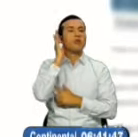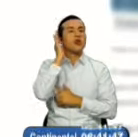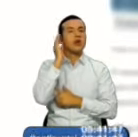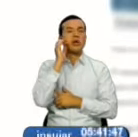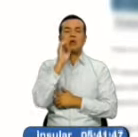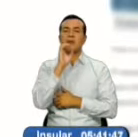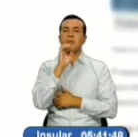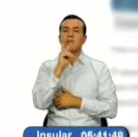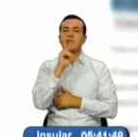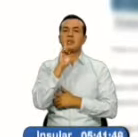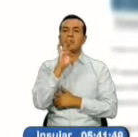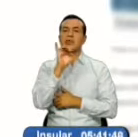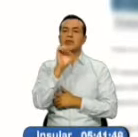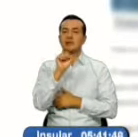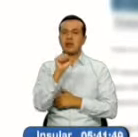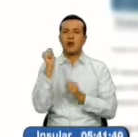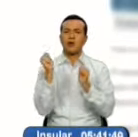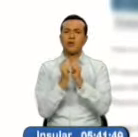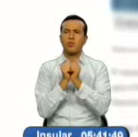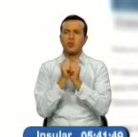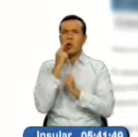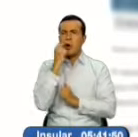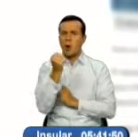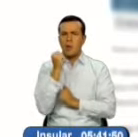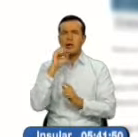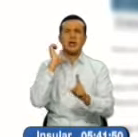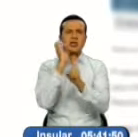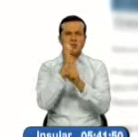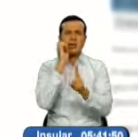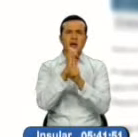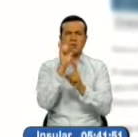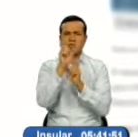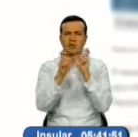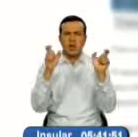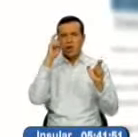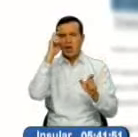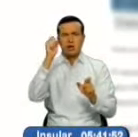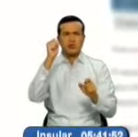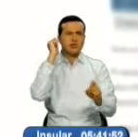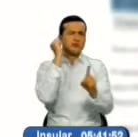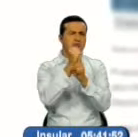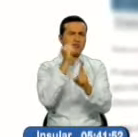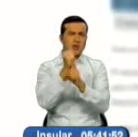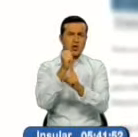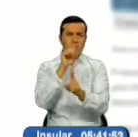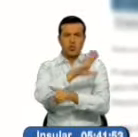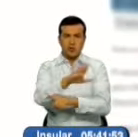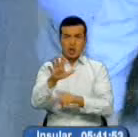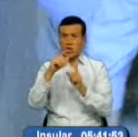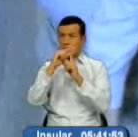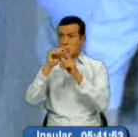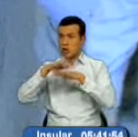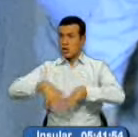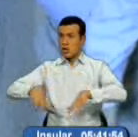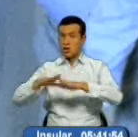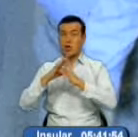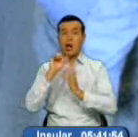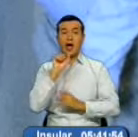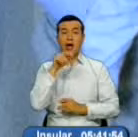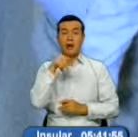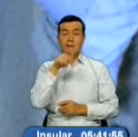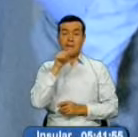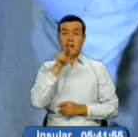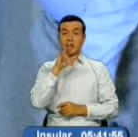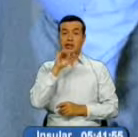Bustamante, acompañada de un señor que criticaba la postura de ciertos allegados a Lazo de no estar en las calles en las protestas. Aparicio Caicedo es